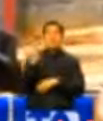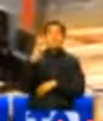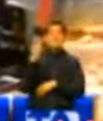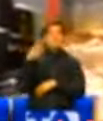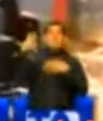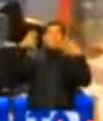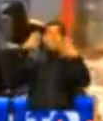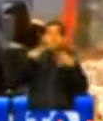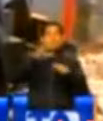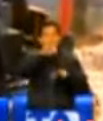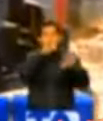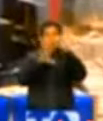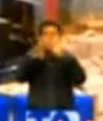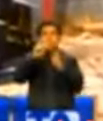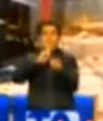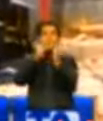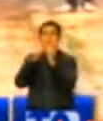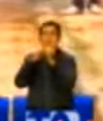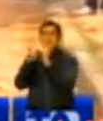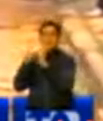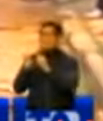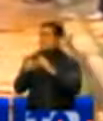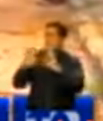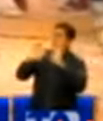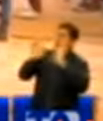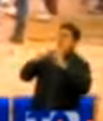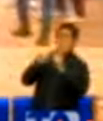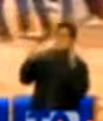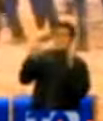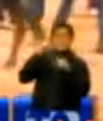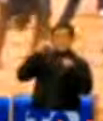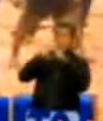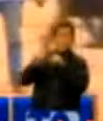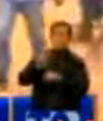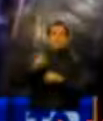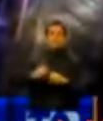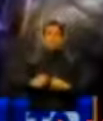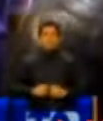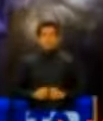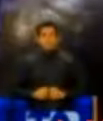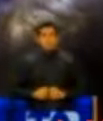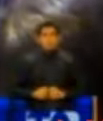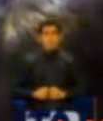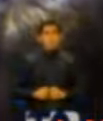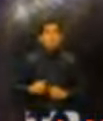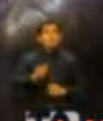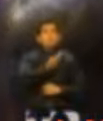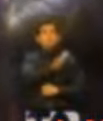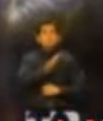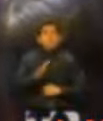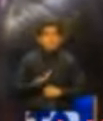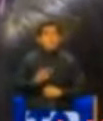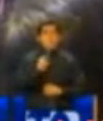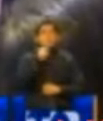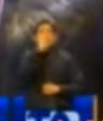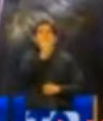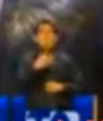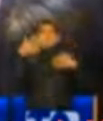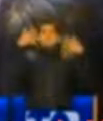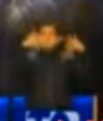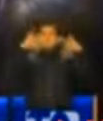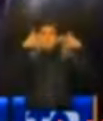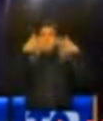de sus profesores a otros establecimientos educativos. El señor presidente dijo, los profesores